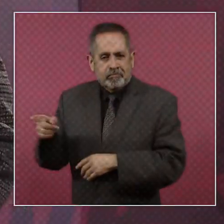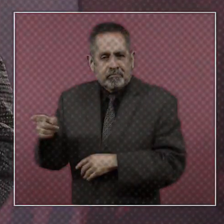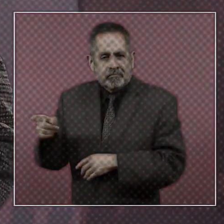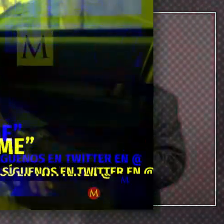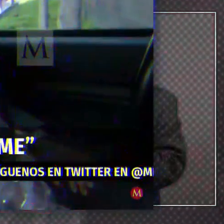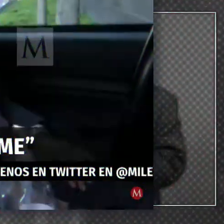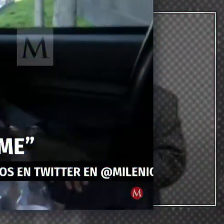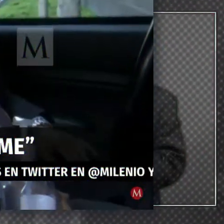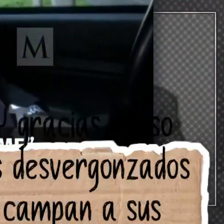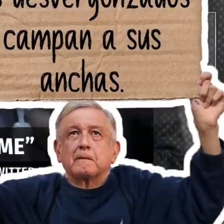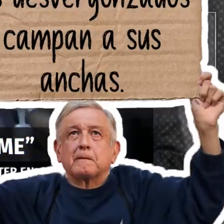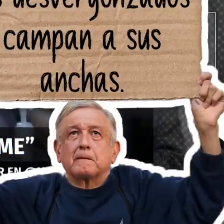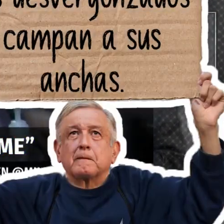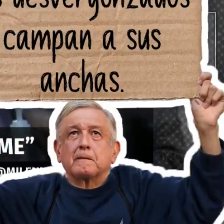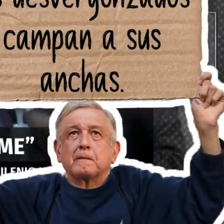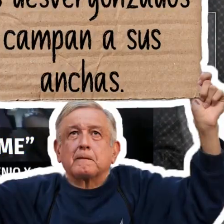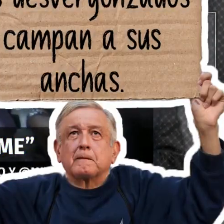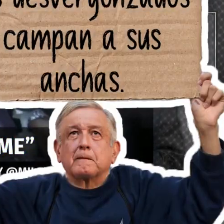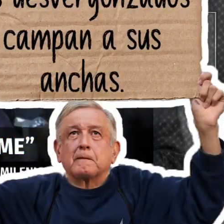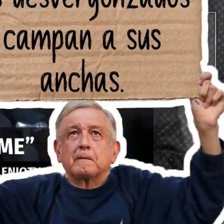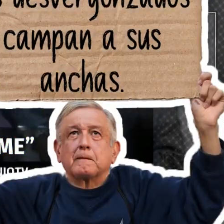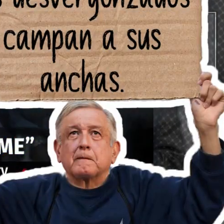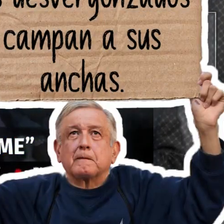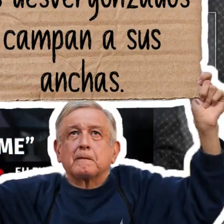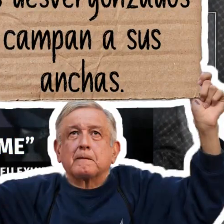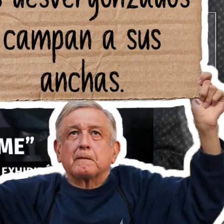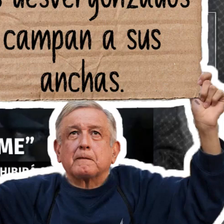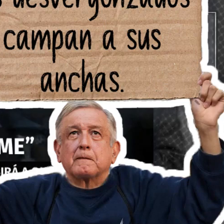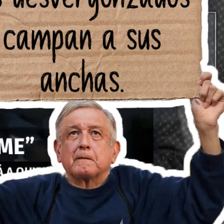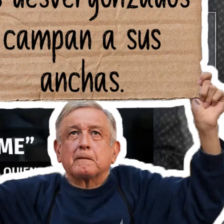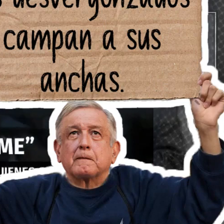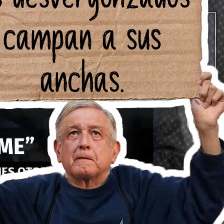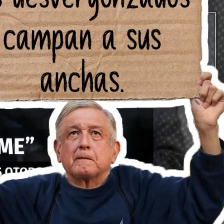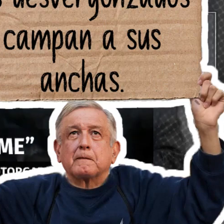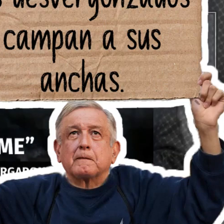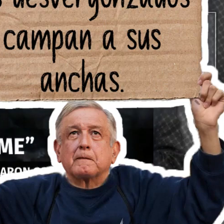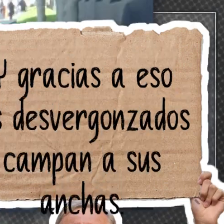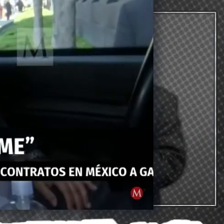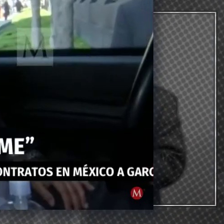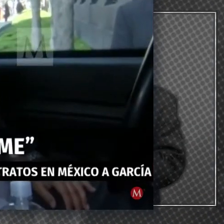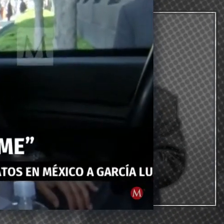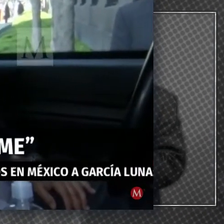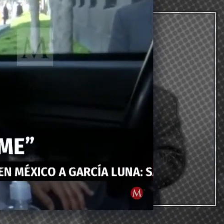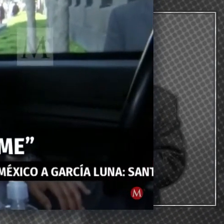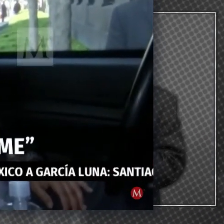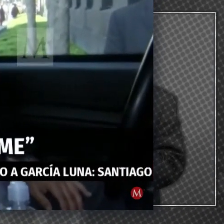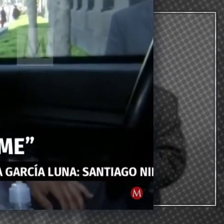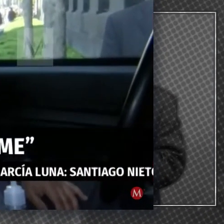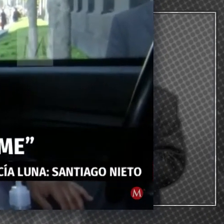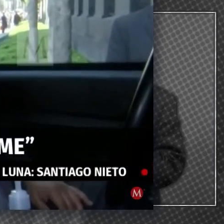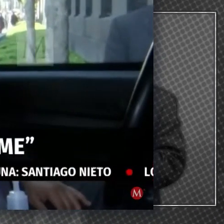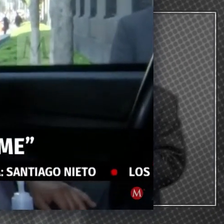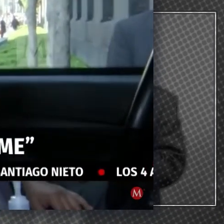nosotros. Tengo una carrera impecable, tengo una carrera en la que no tengo nada de qué avergonzarme y continuaré, por supuesto, trabajando